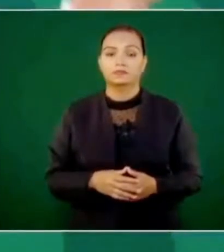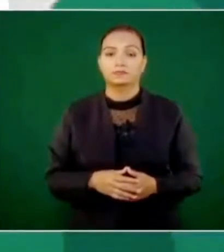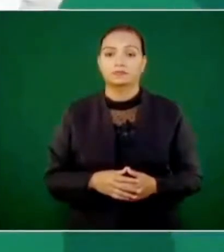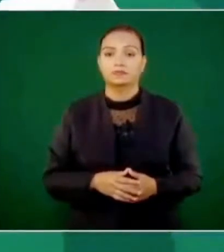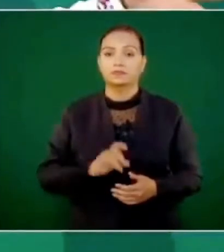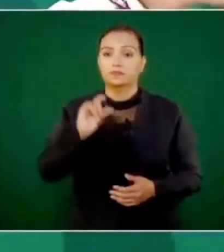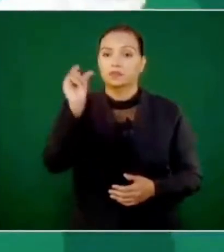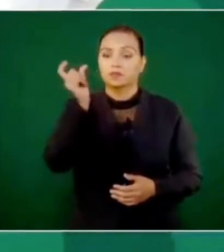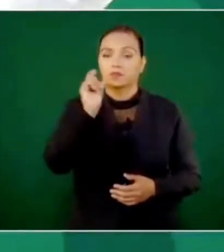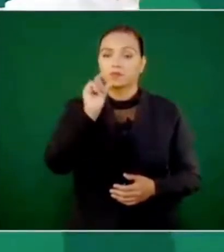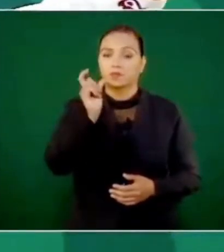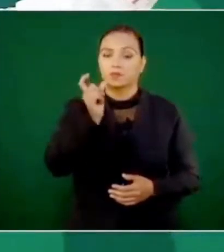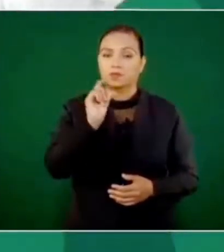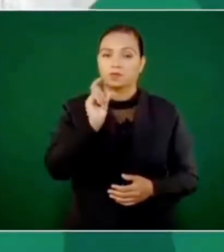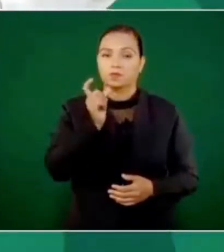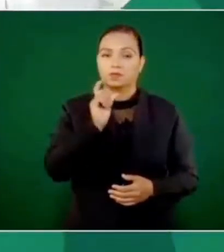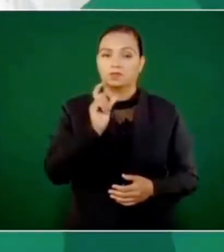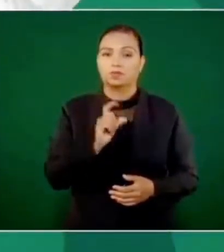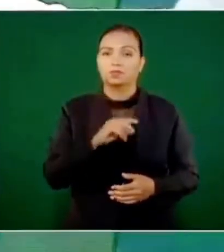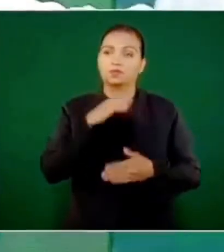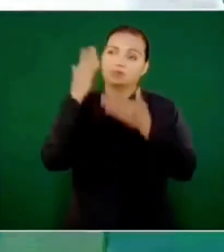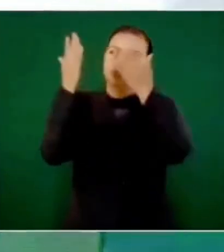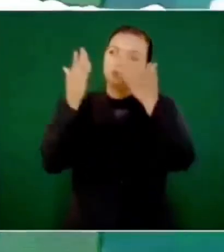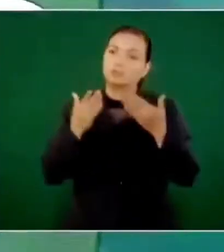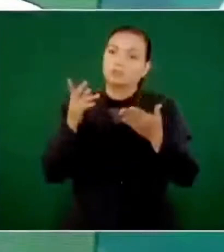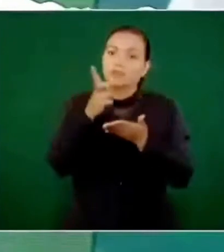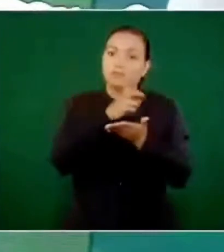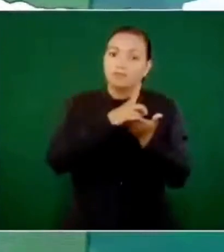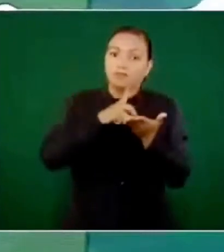Cuando iba a llegar droga,